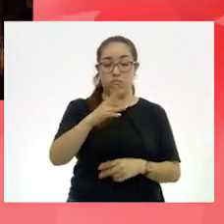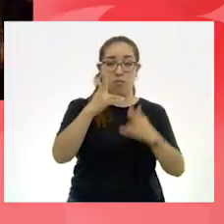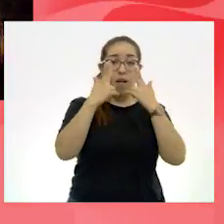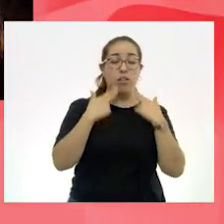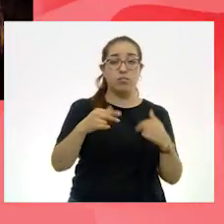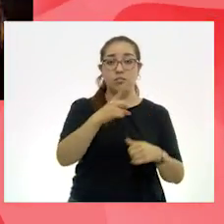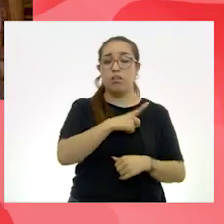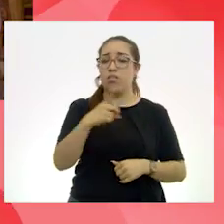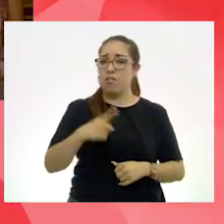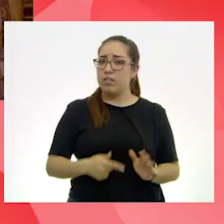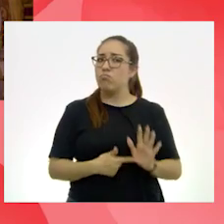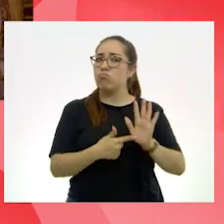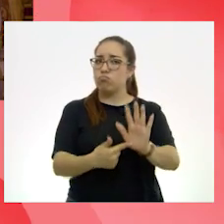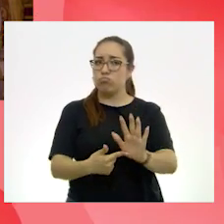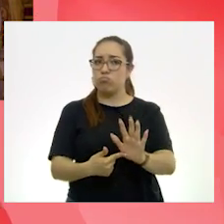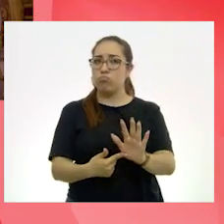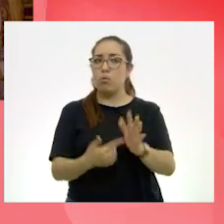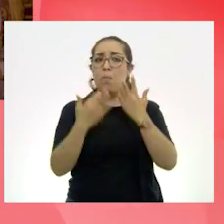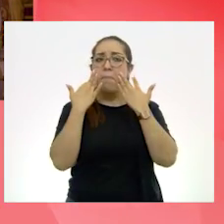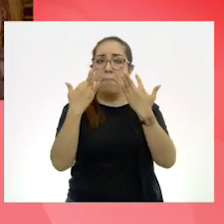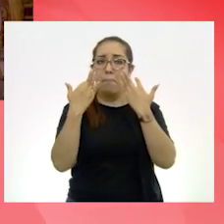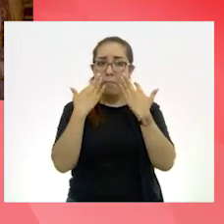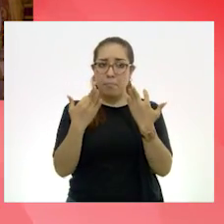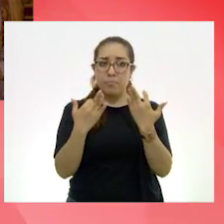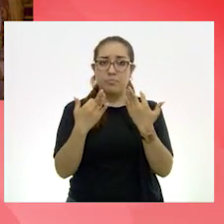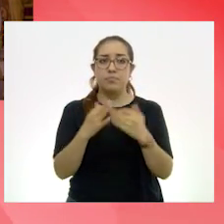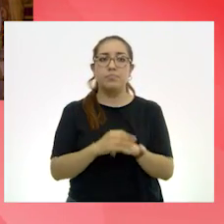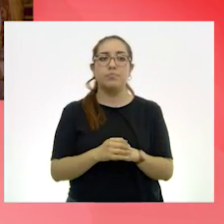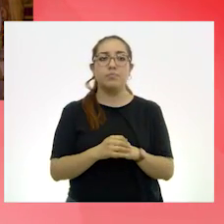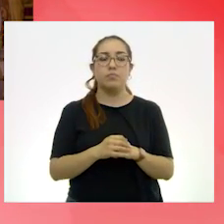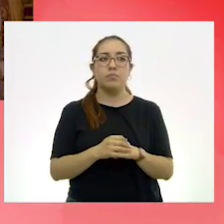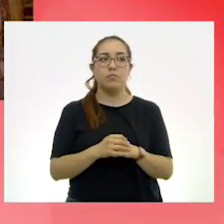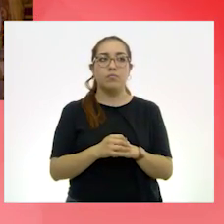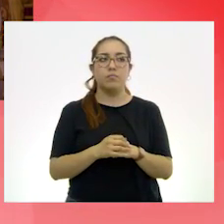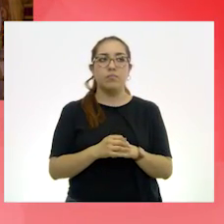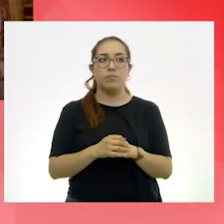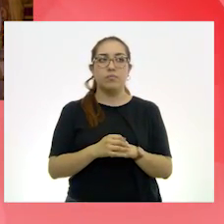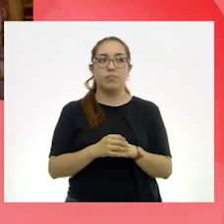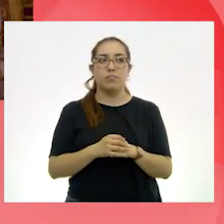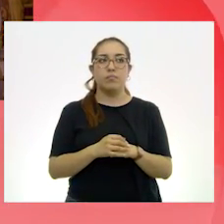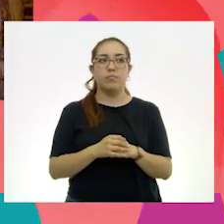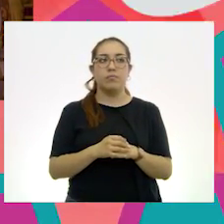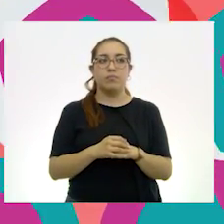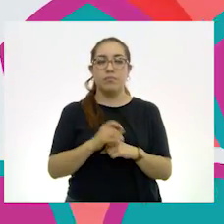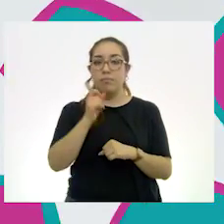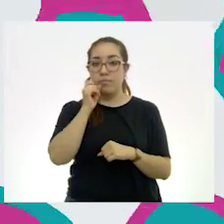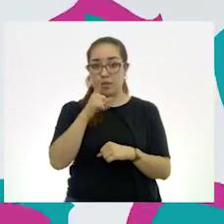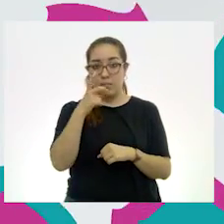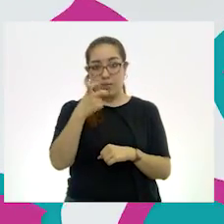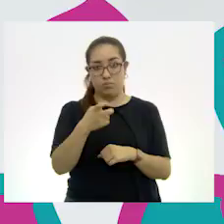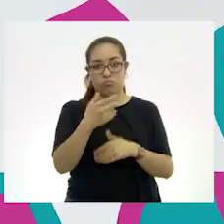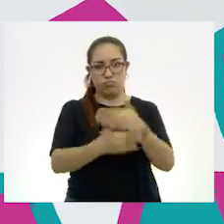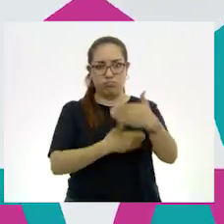qué comprobarla, y la expropiación de los terrenos a los enemigos de la